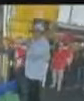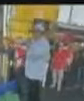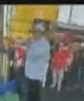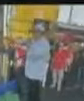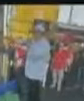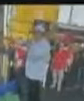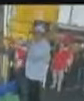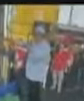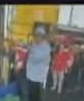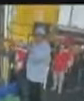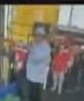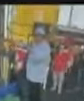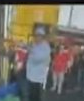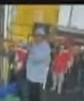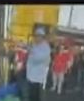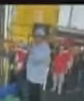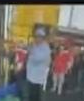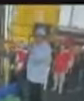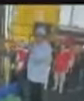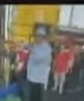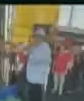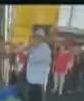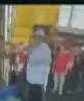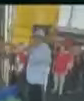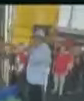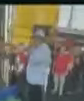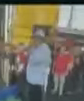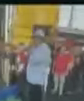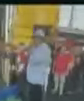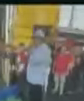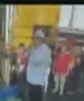bandera. Un poquito más a la izquierda.